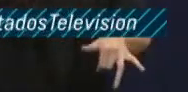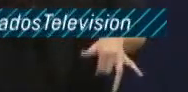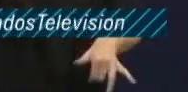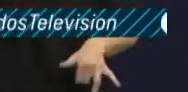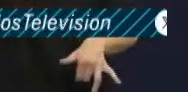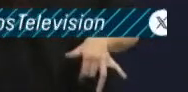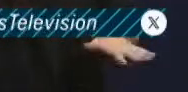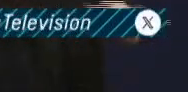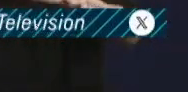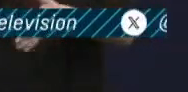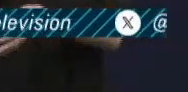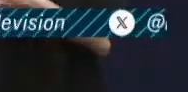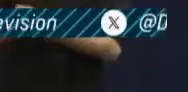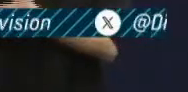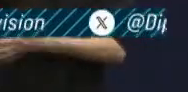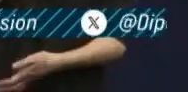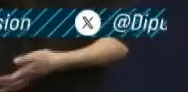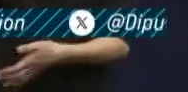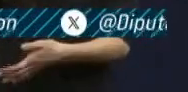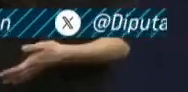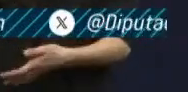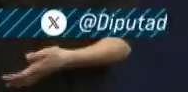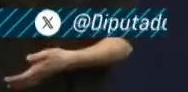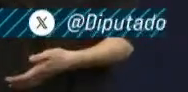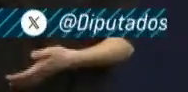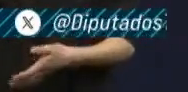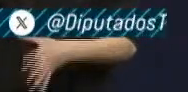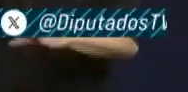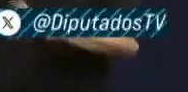fiscal completo de su entrada en vigencia.